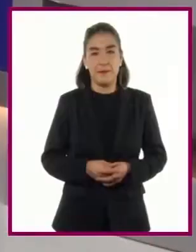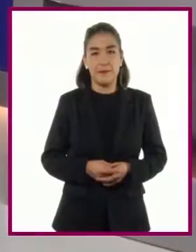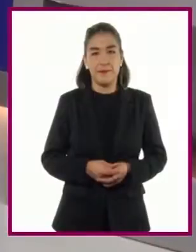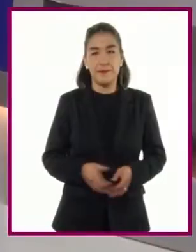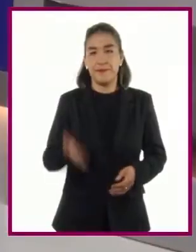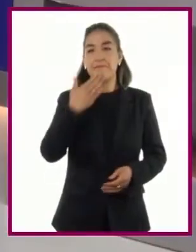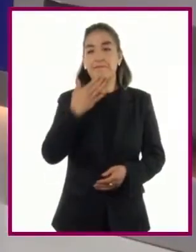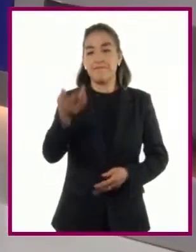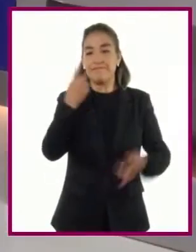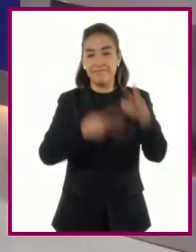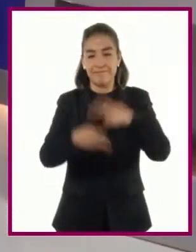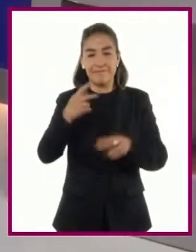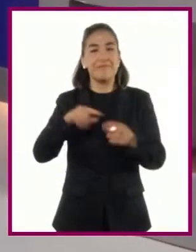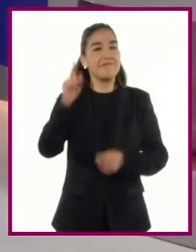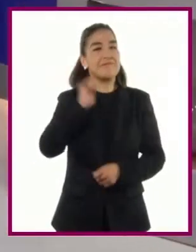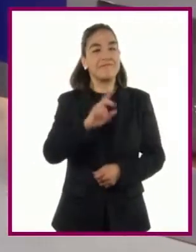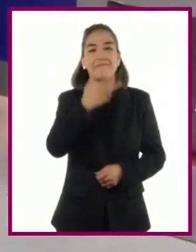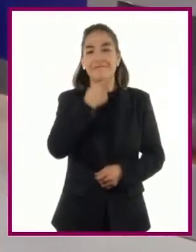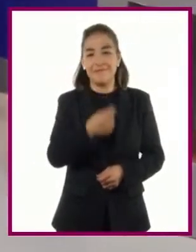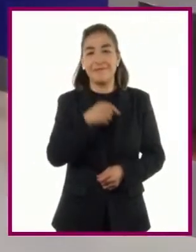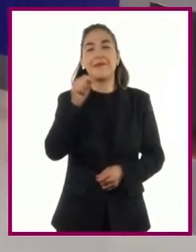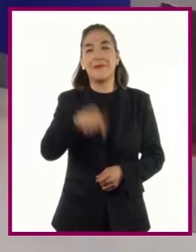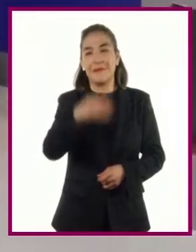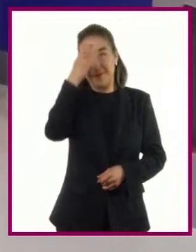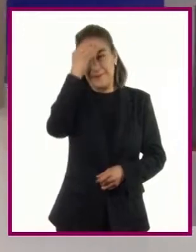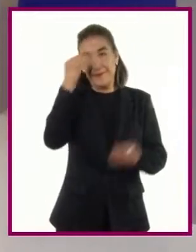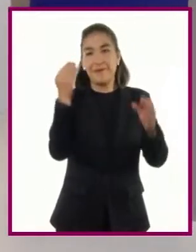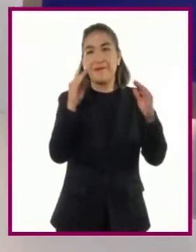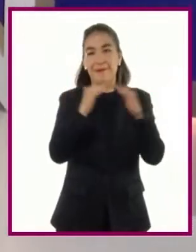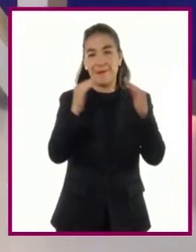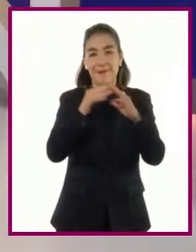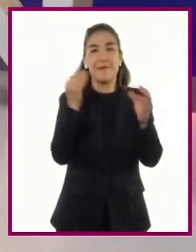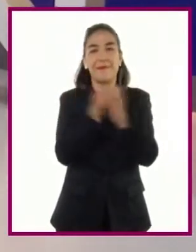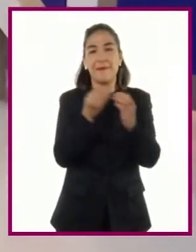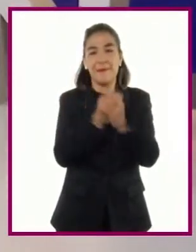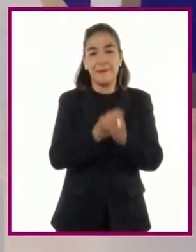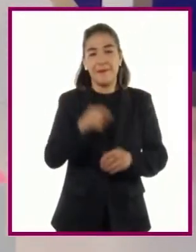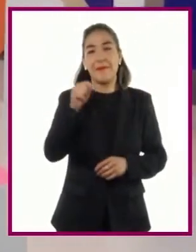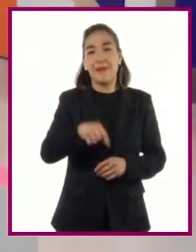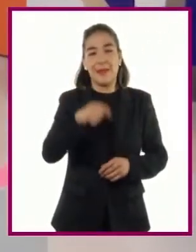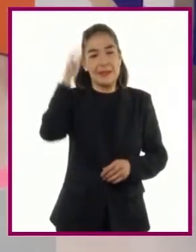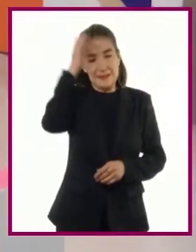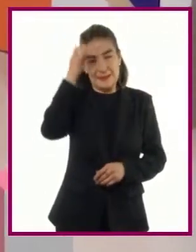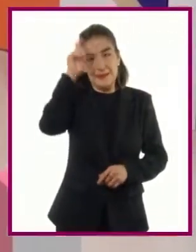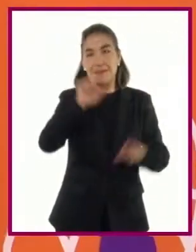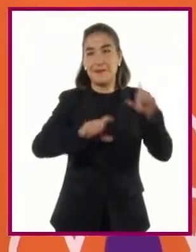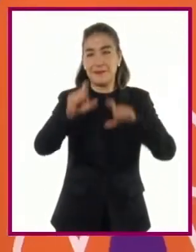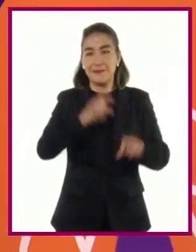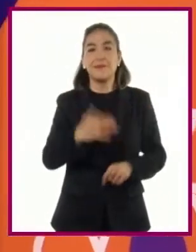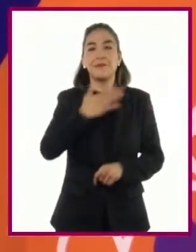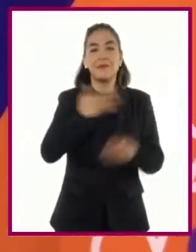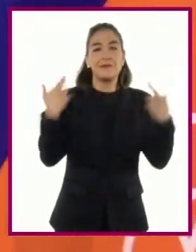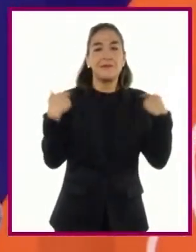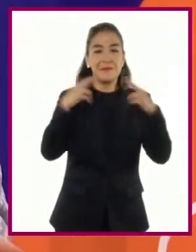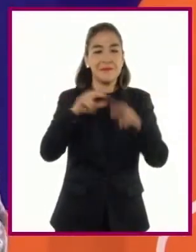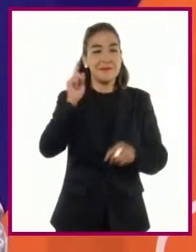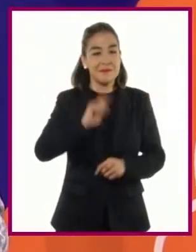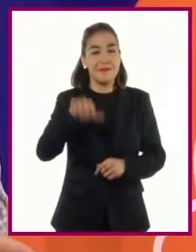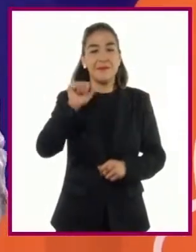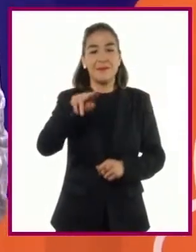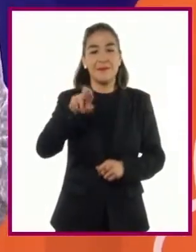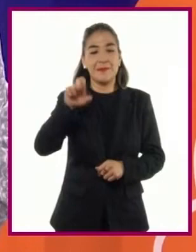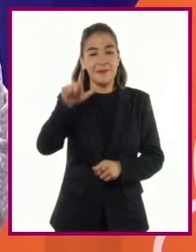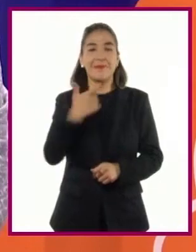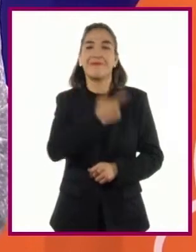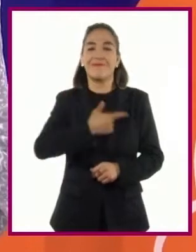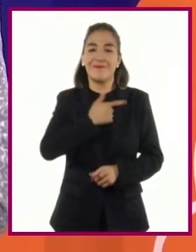Bienvenidas y bienvenidos a una sesión más de Aprende en Casa de la asignatura de Ciencias Química. Soy la profesora Anel Vázquez Martínez y es